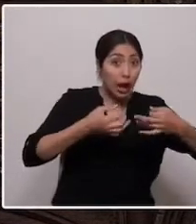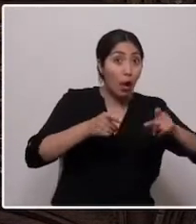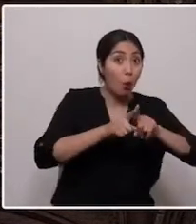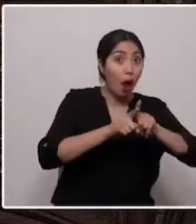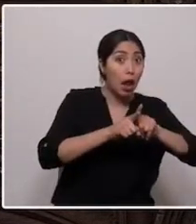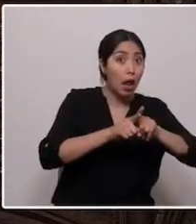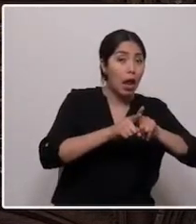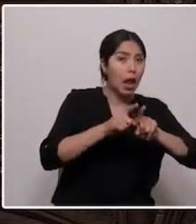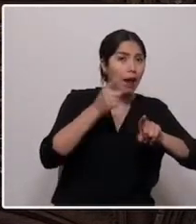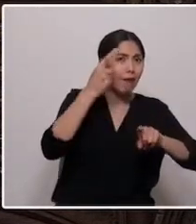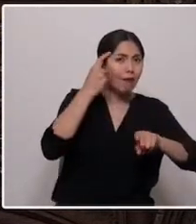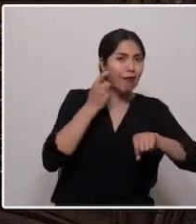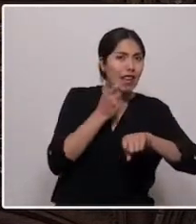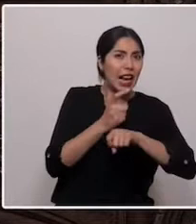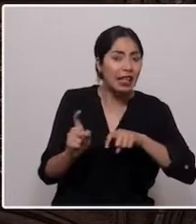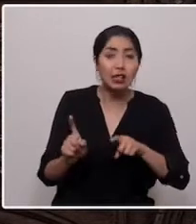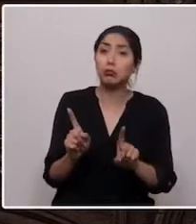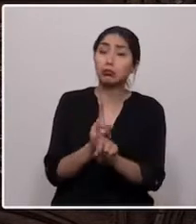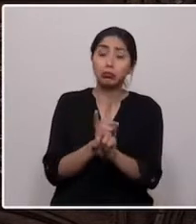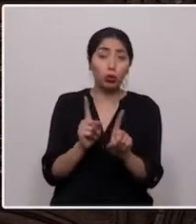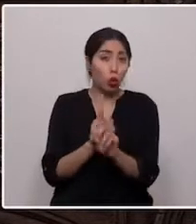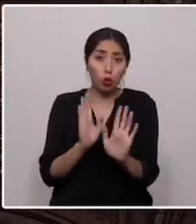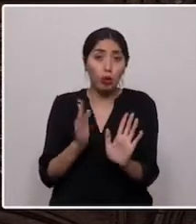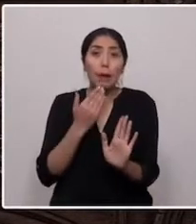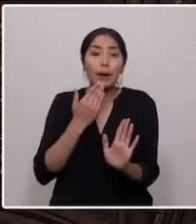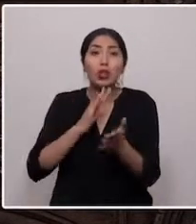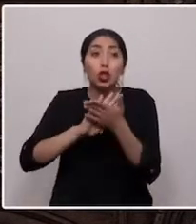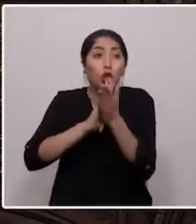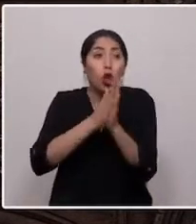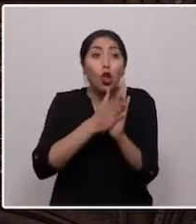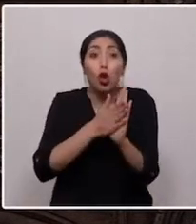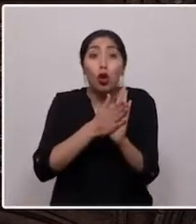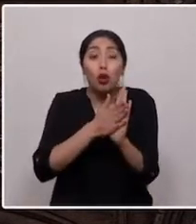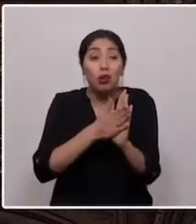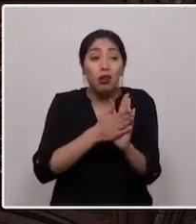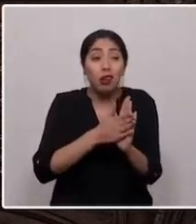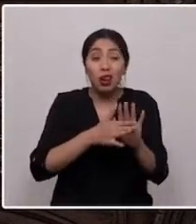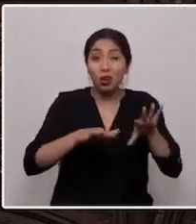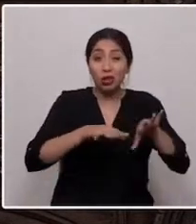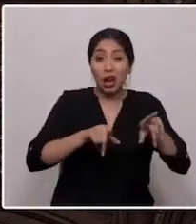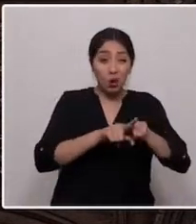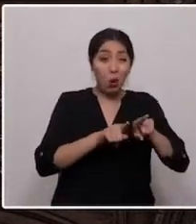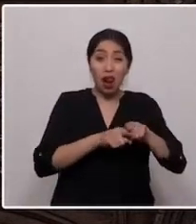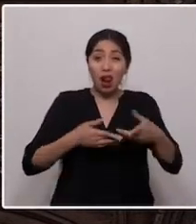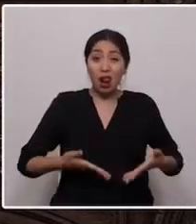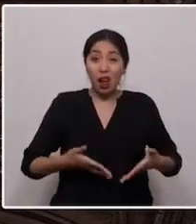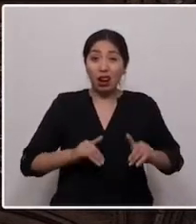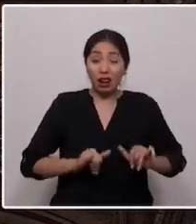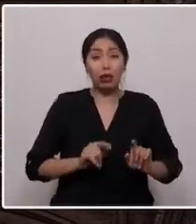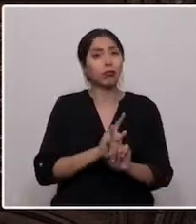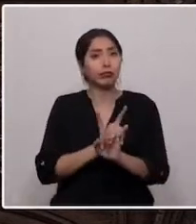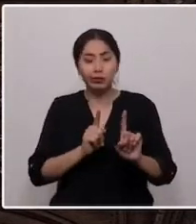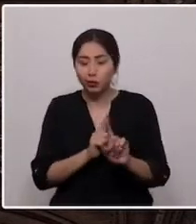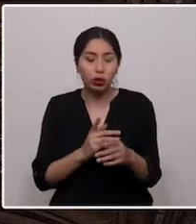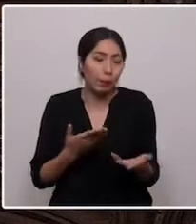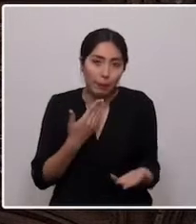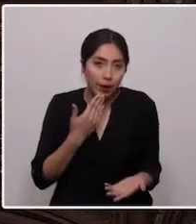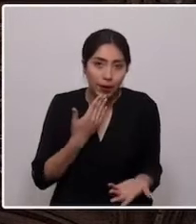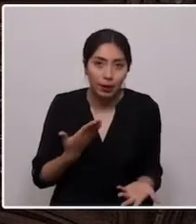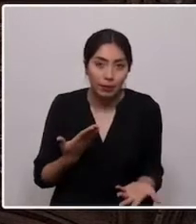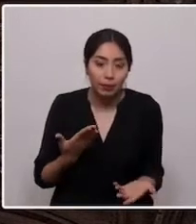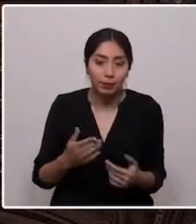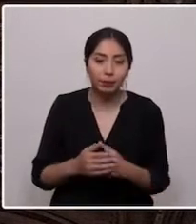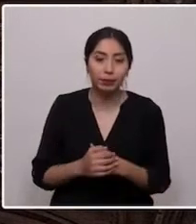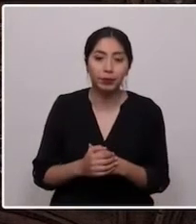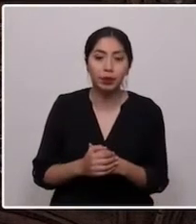tampoco para conservarlo todo tal cual está, so pretexto de que todo está mejor que en otras oportunidades. La legalidad